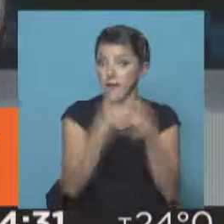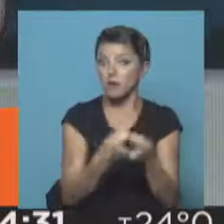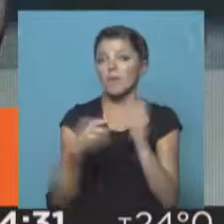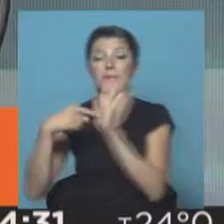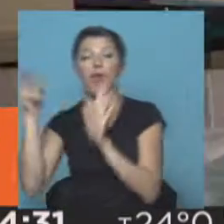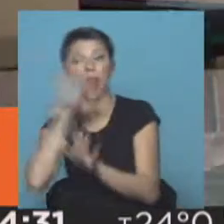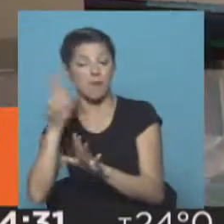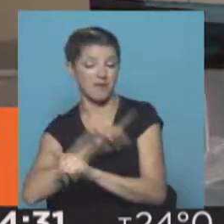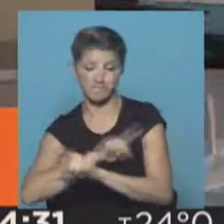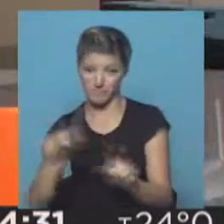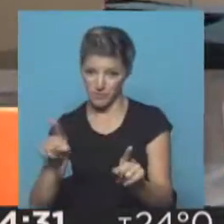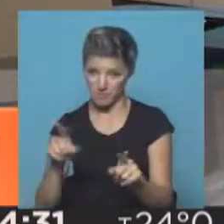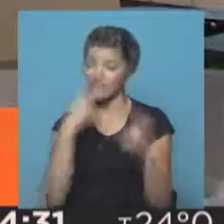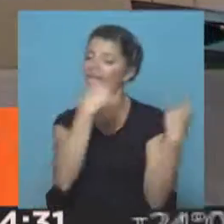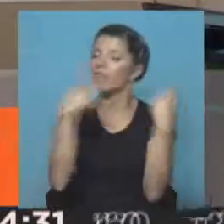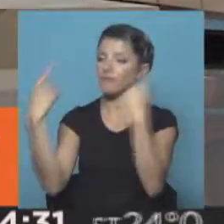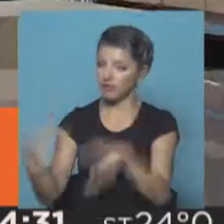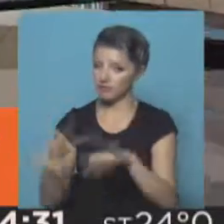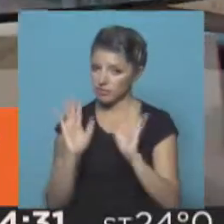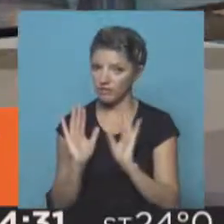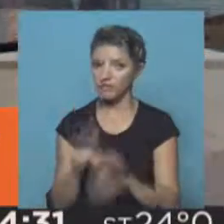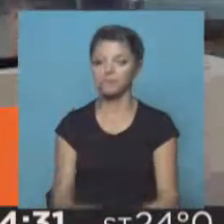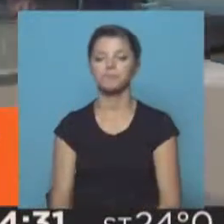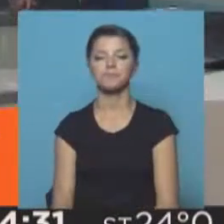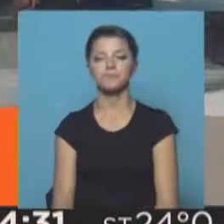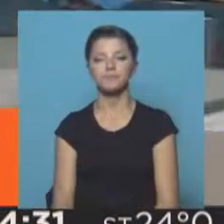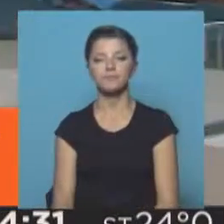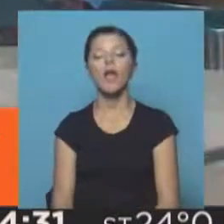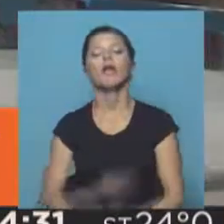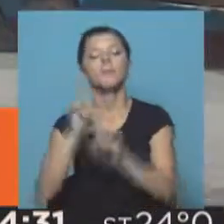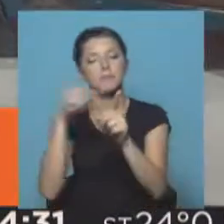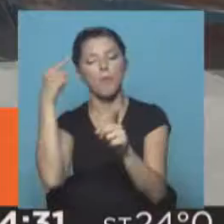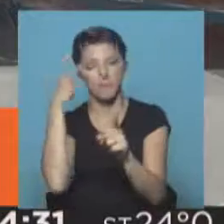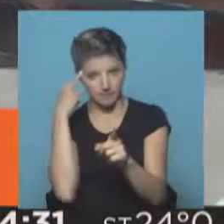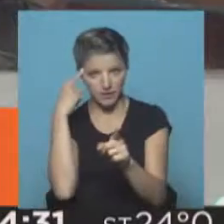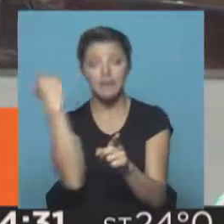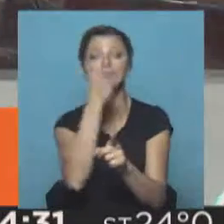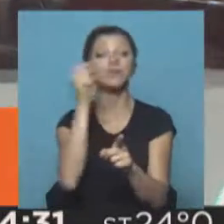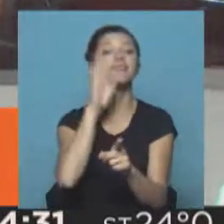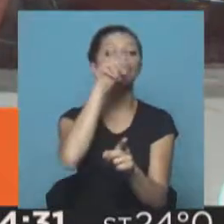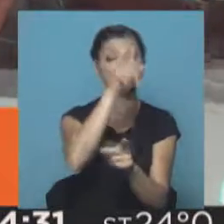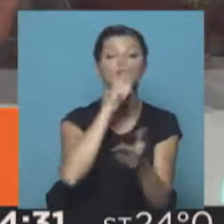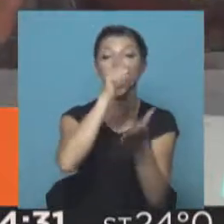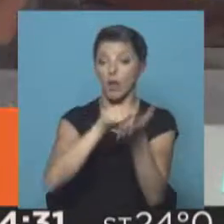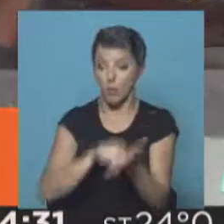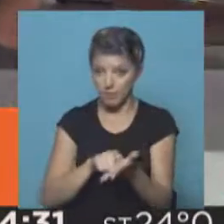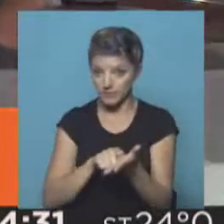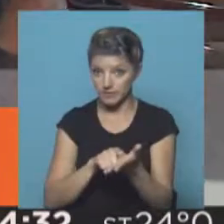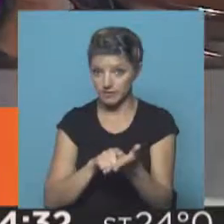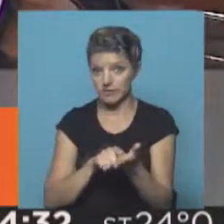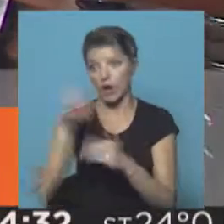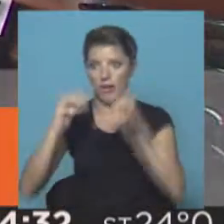A ella no. Y hay un indicador que hay que tener en cuenta en los Estados Unidos, que no son solo las encuestas, las que efectivamente, como decía Natalia, están muy